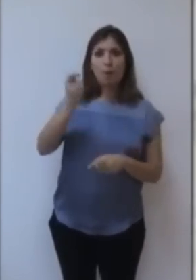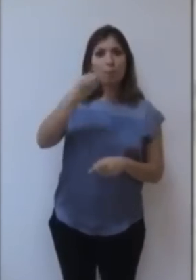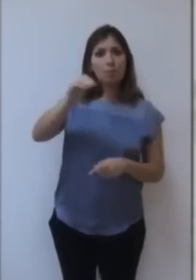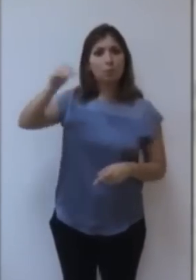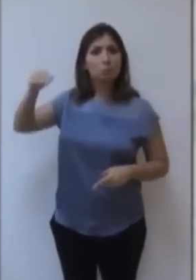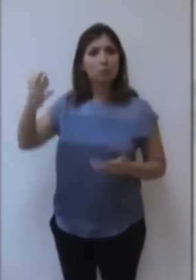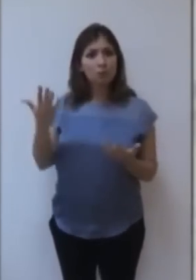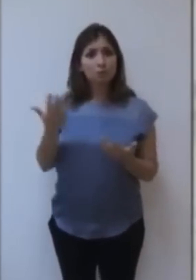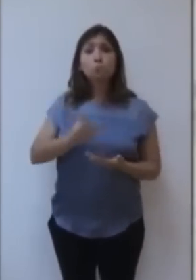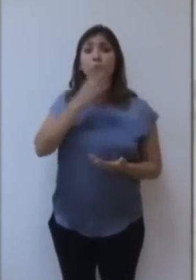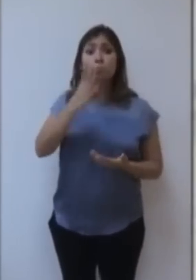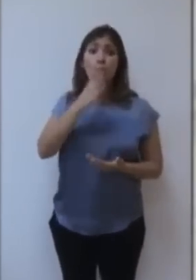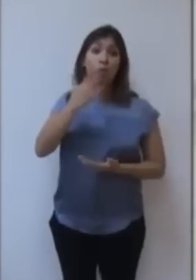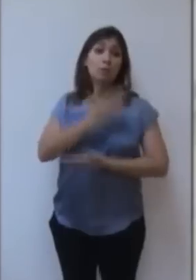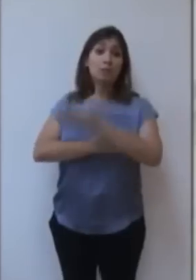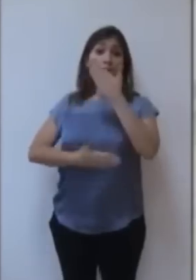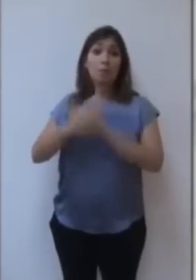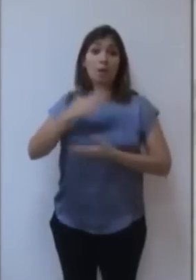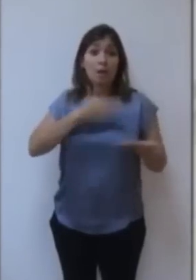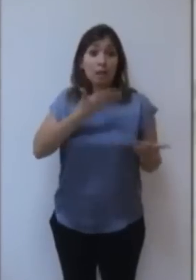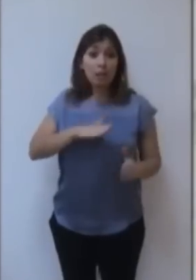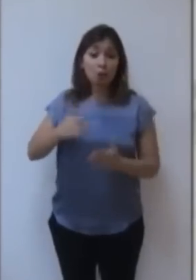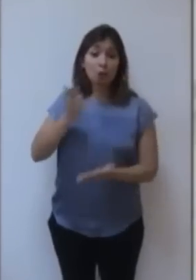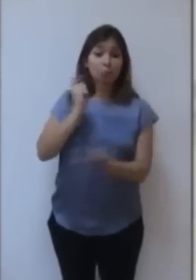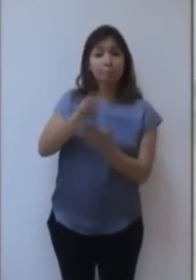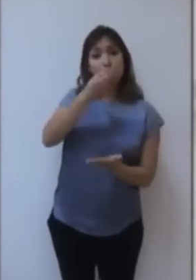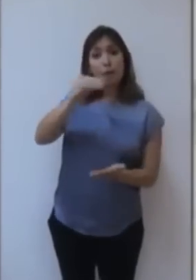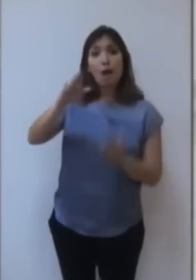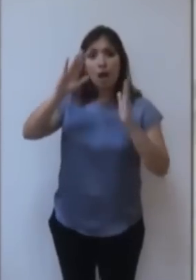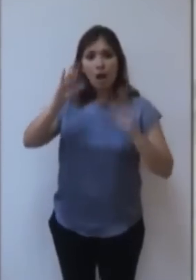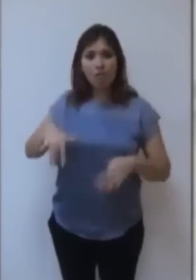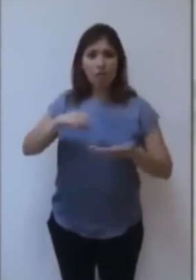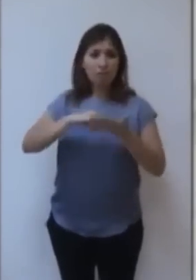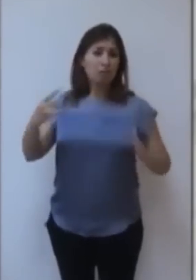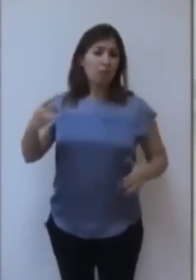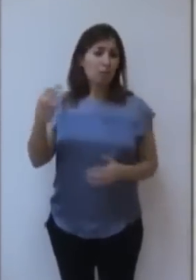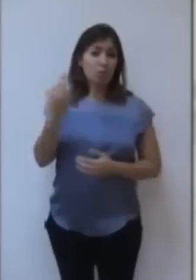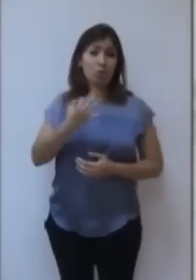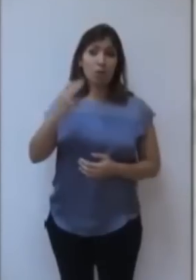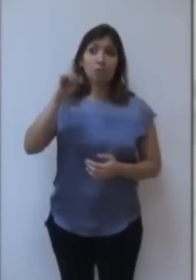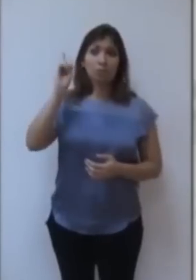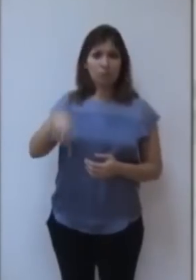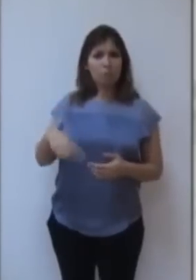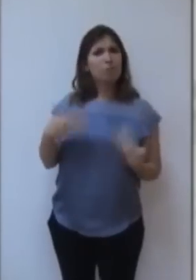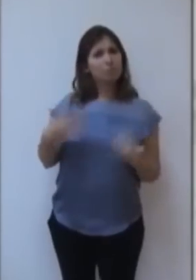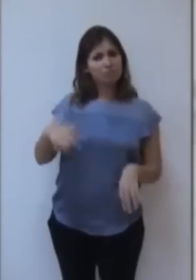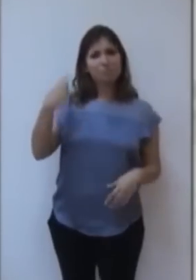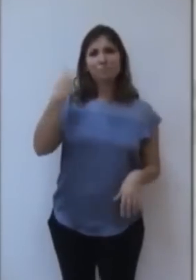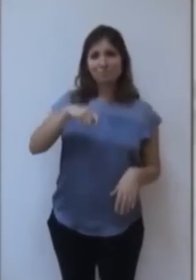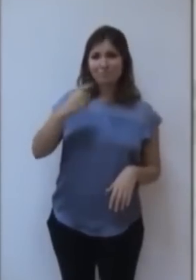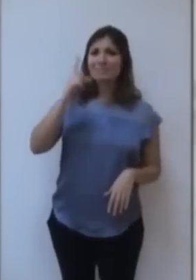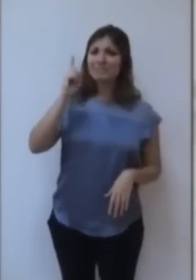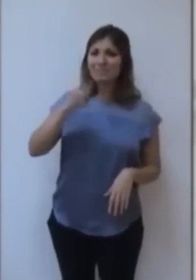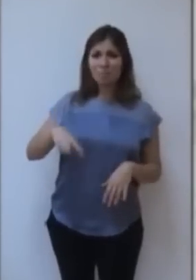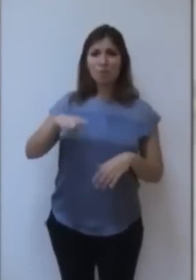económicos por la discapacidad de sus hijos, ¿no? Y bueno, pues las tecnologías también cuestan su dinero,